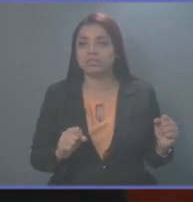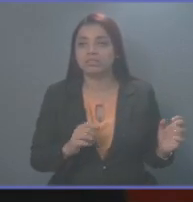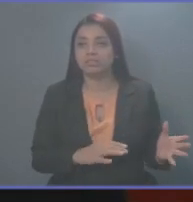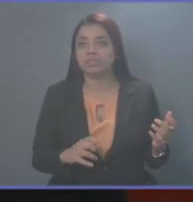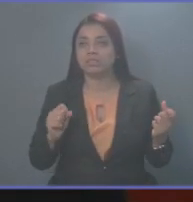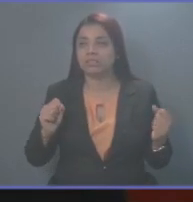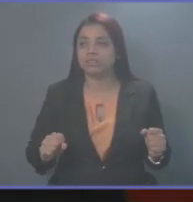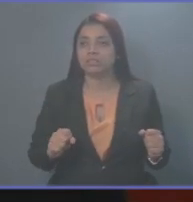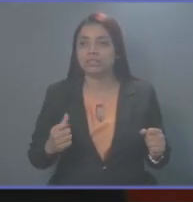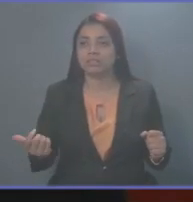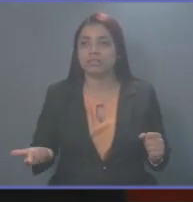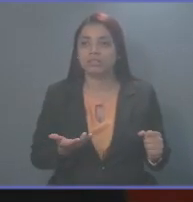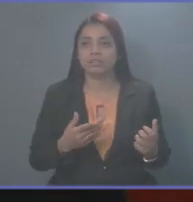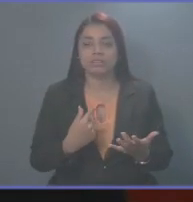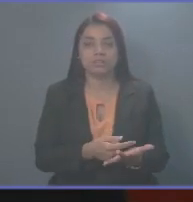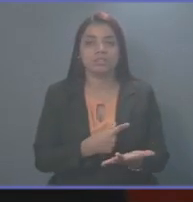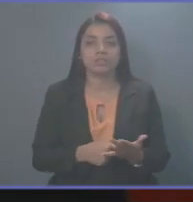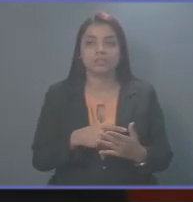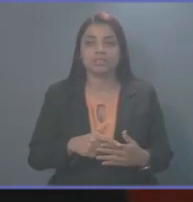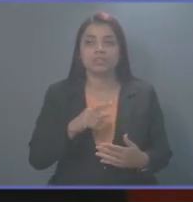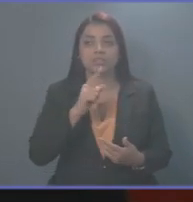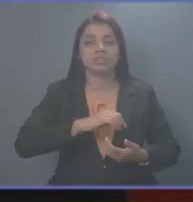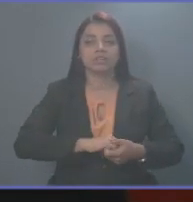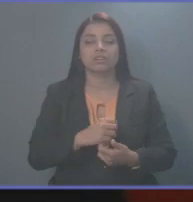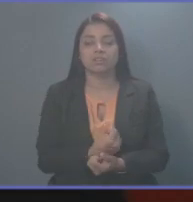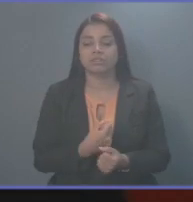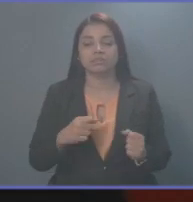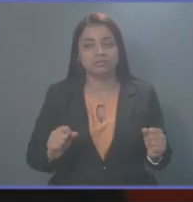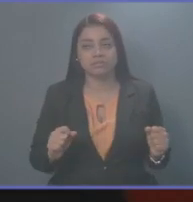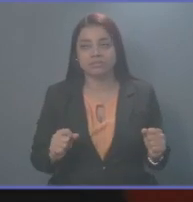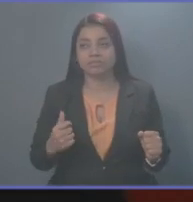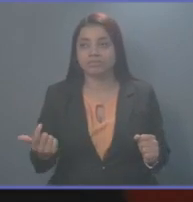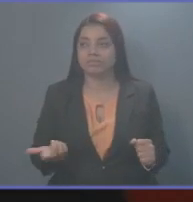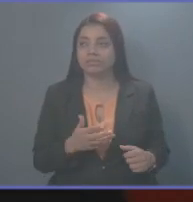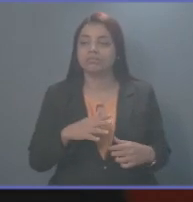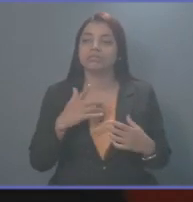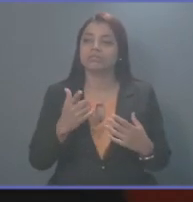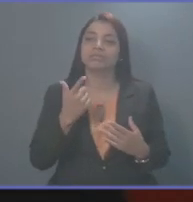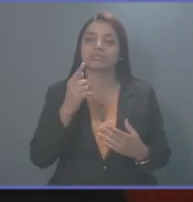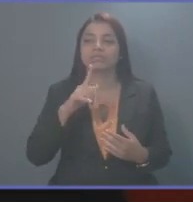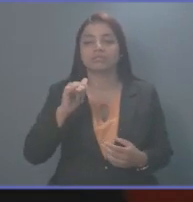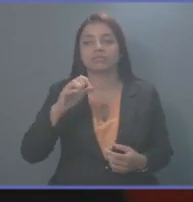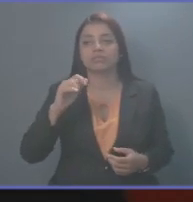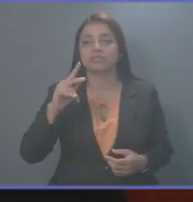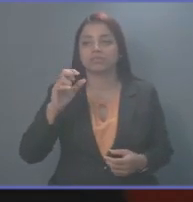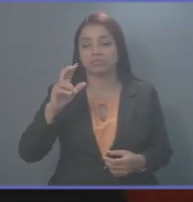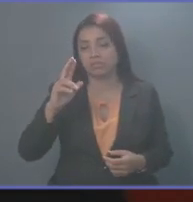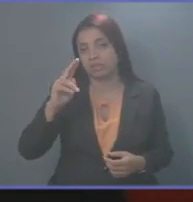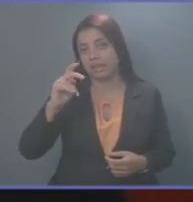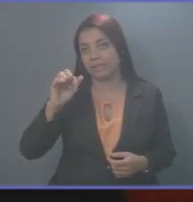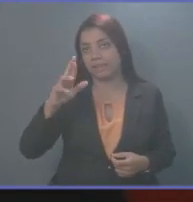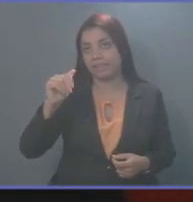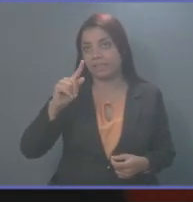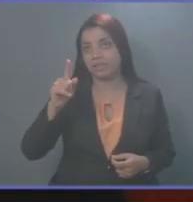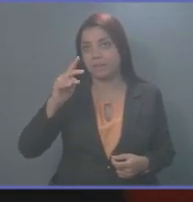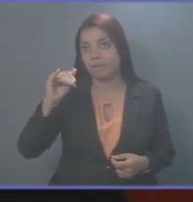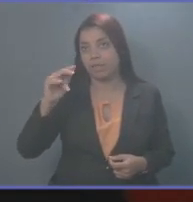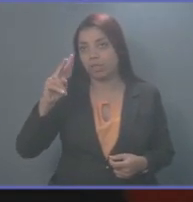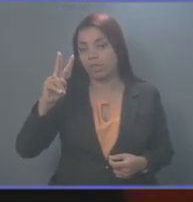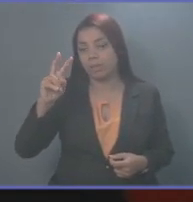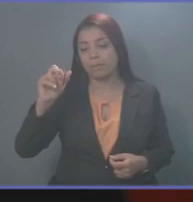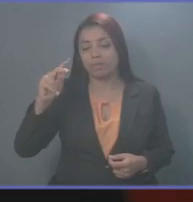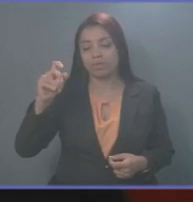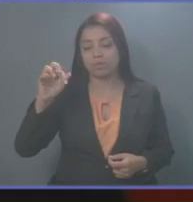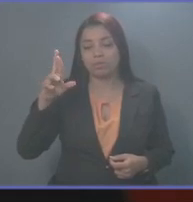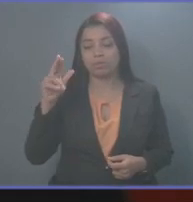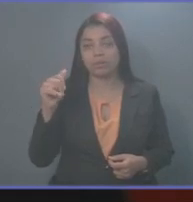medios de comunicación nacionales. Dios Unión Libertad, licenciado José Andrés Hernández Ventura, diputado de la Asamblea Legislativa, y viene